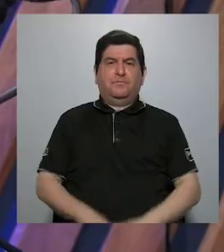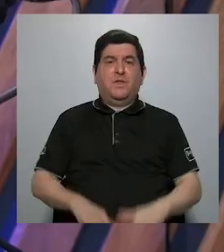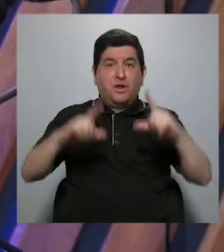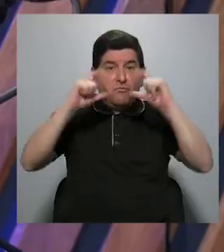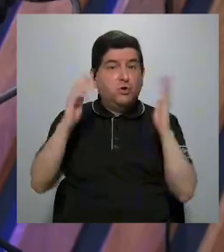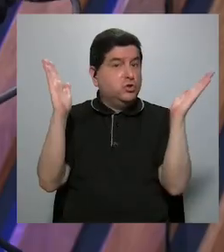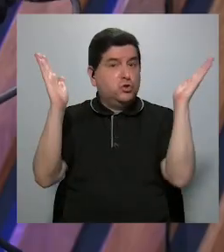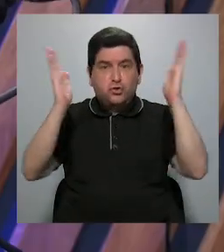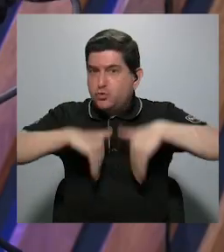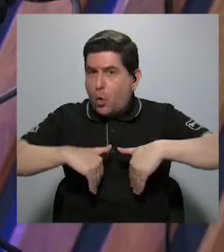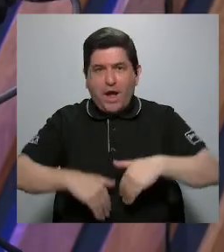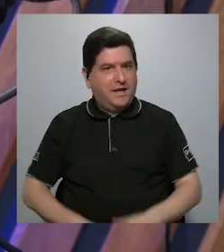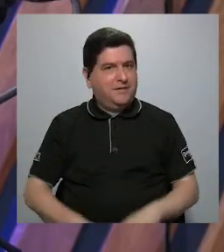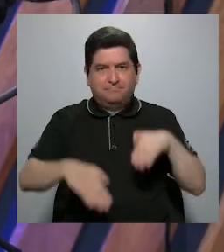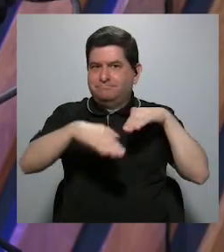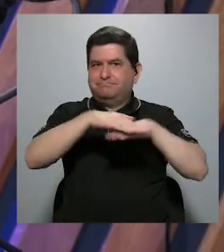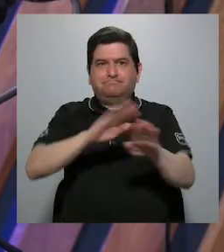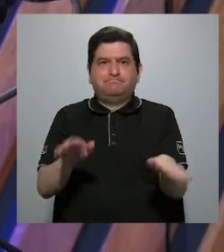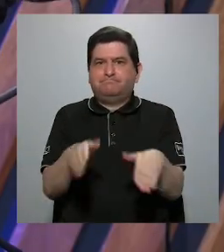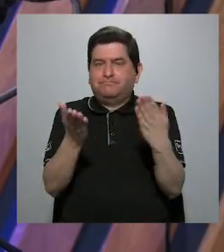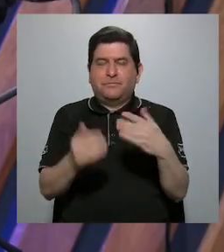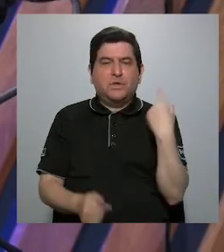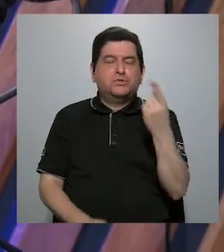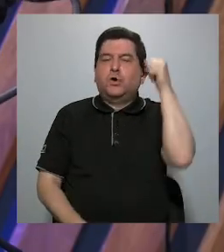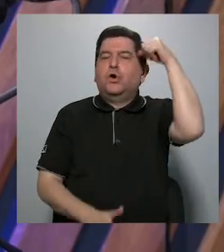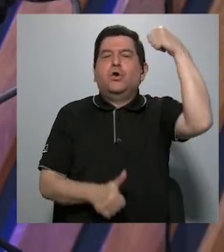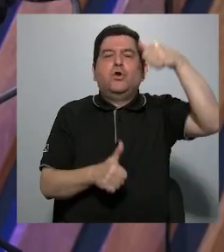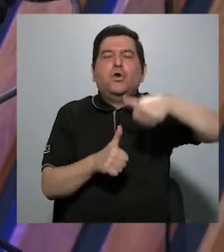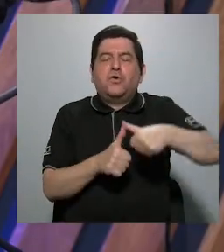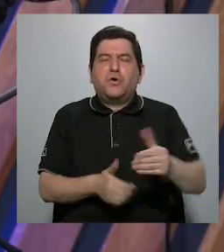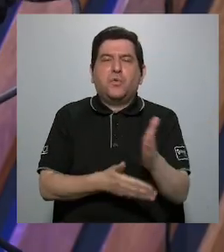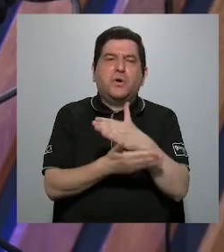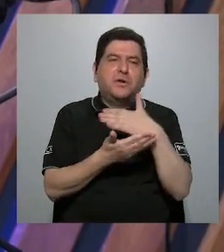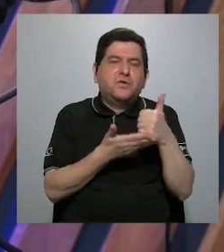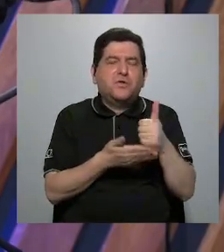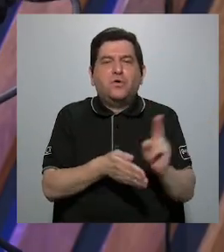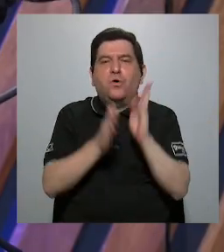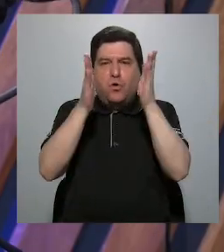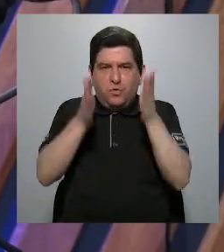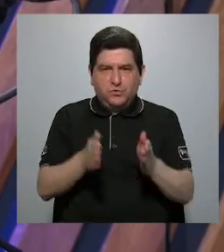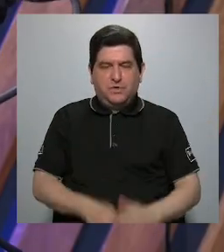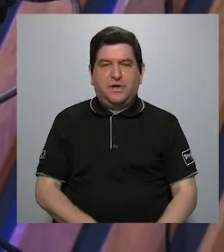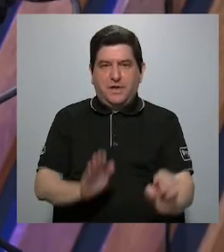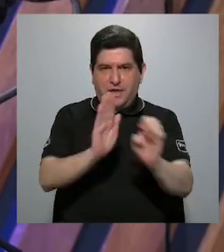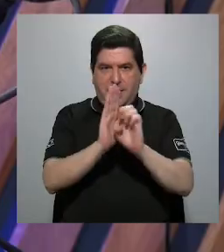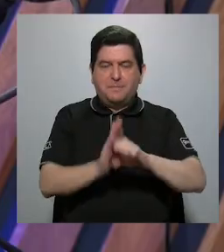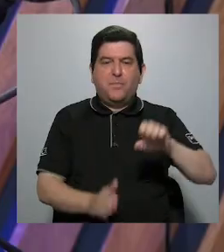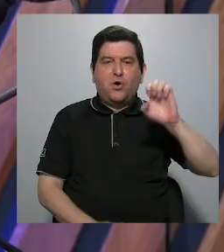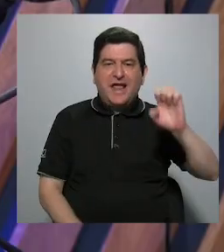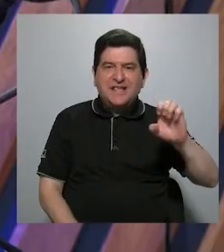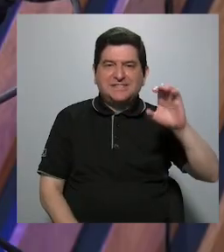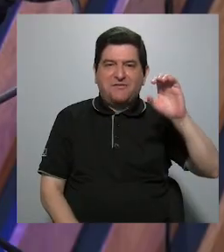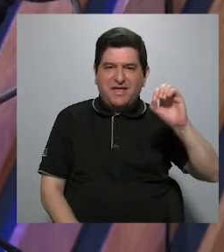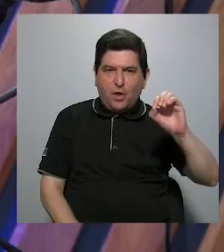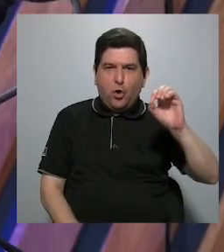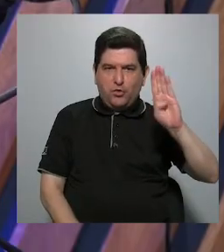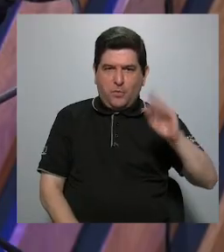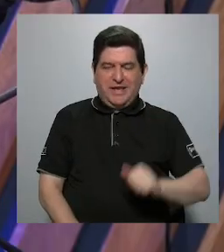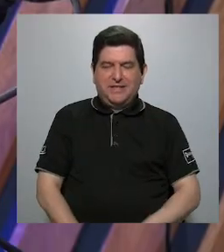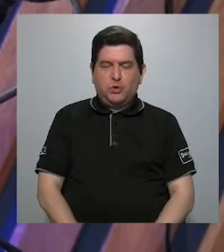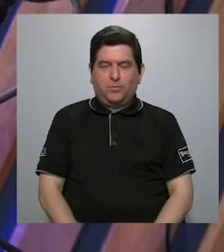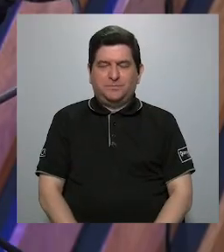no hay fotos de cómo era, más que el recuerdo de ciertos usuarios como doña Elizabeth